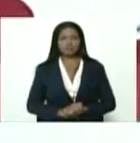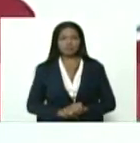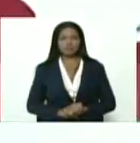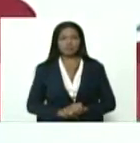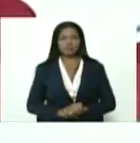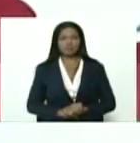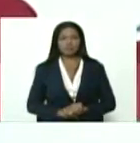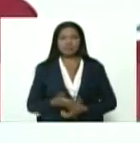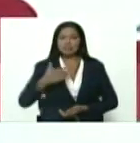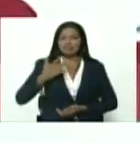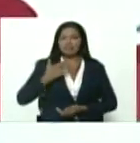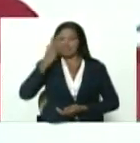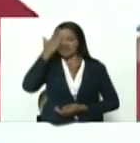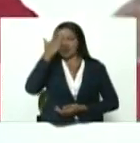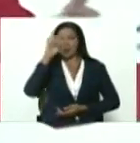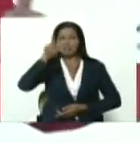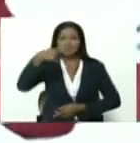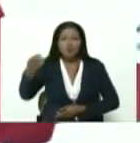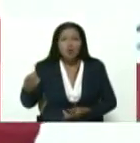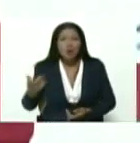¿Se sienten en carnaval?